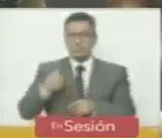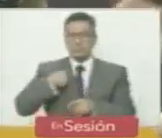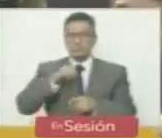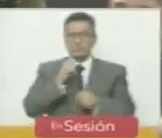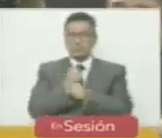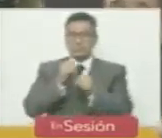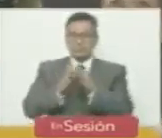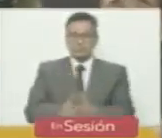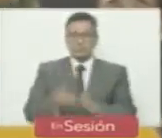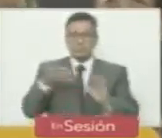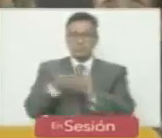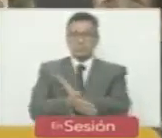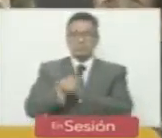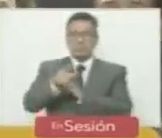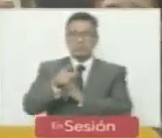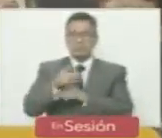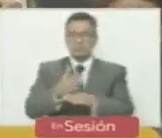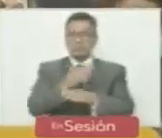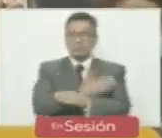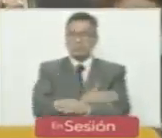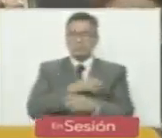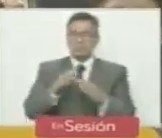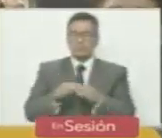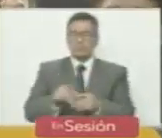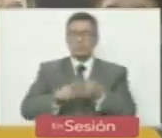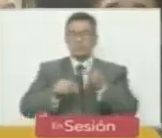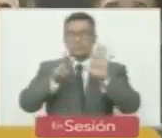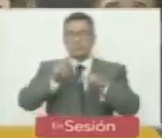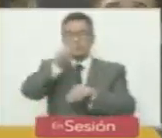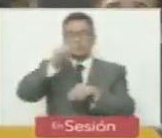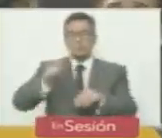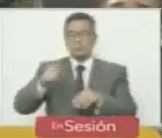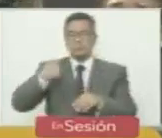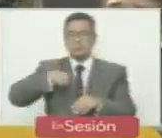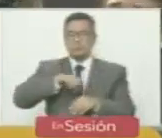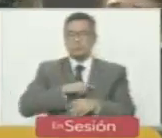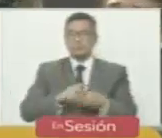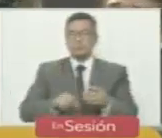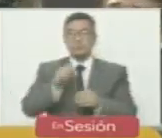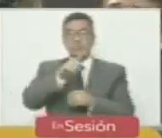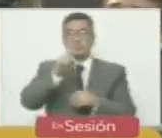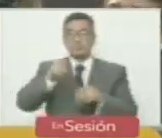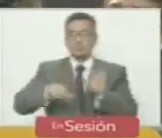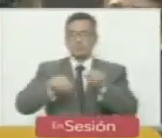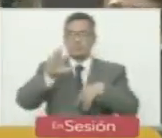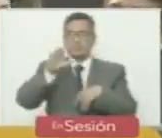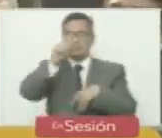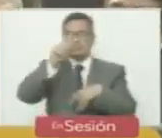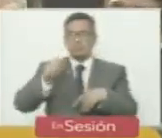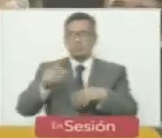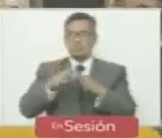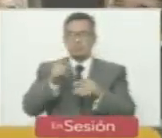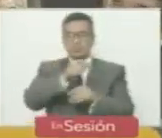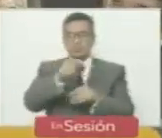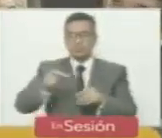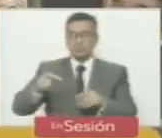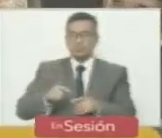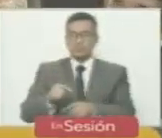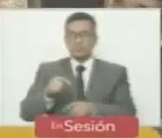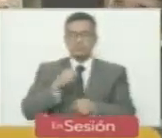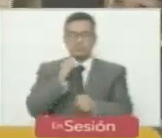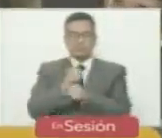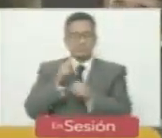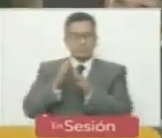trabajador, que significaba antes de la pandemia el 7%, hoy estamos hablando del 11 al 15% de la población